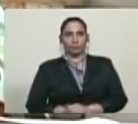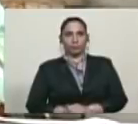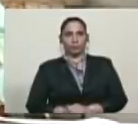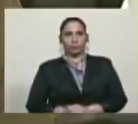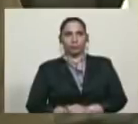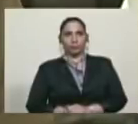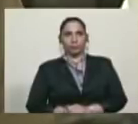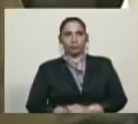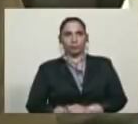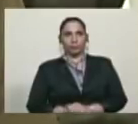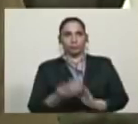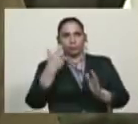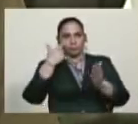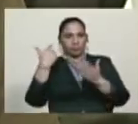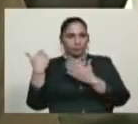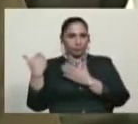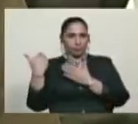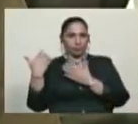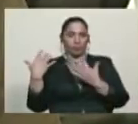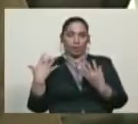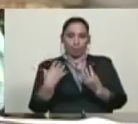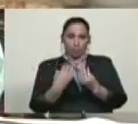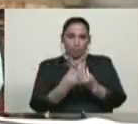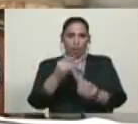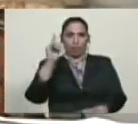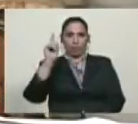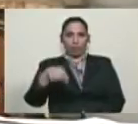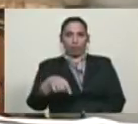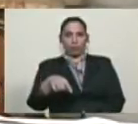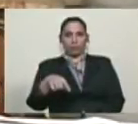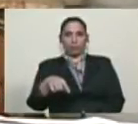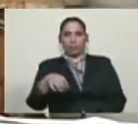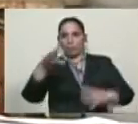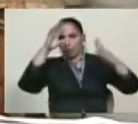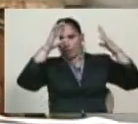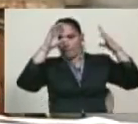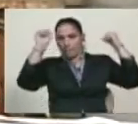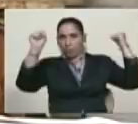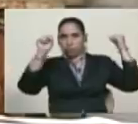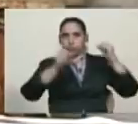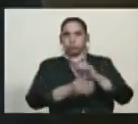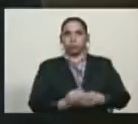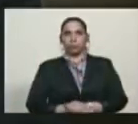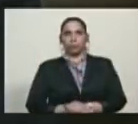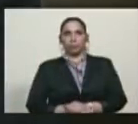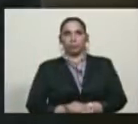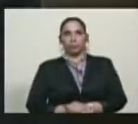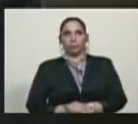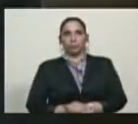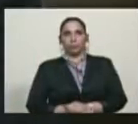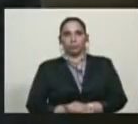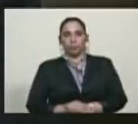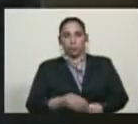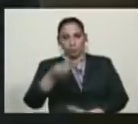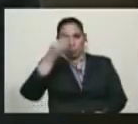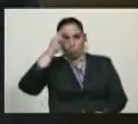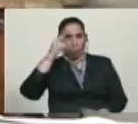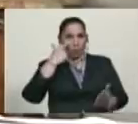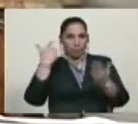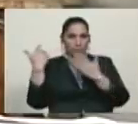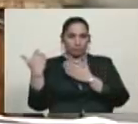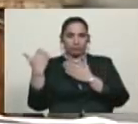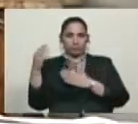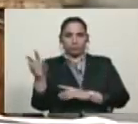alvarado me acompaña también el embajador rogelio polanco embajador de cuba en venezuela